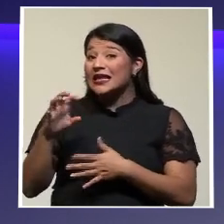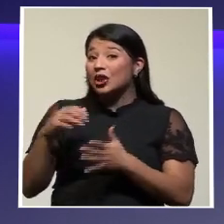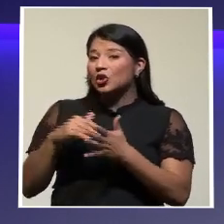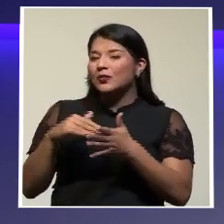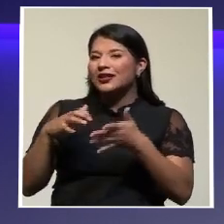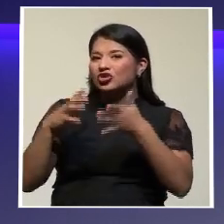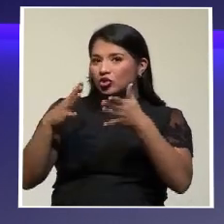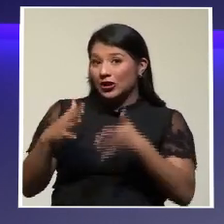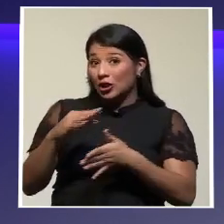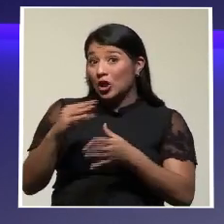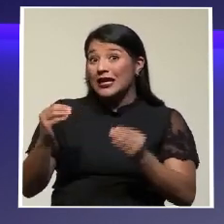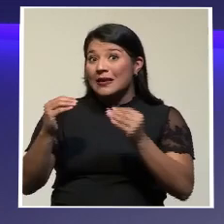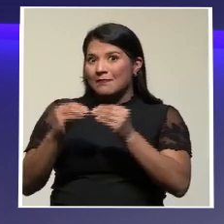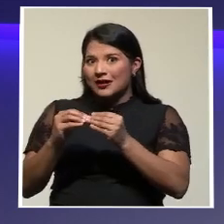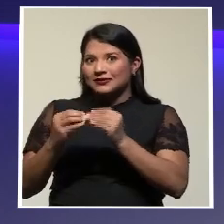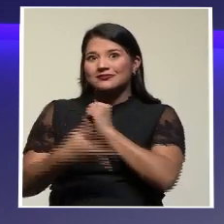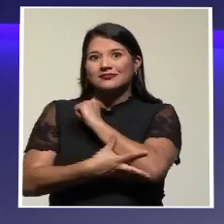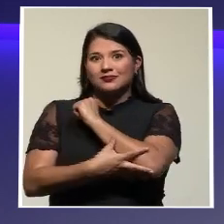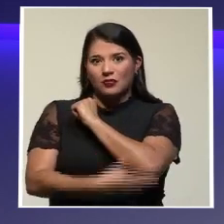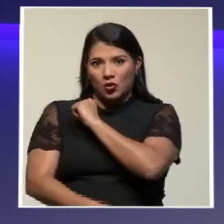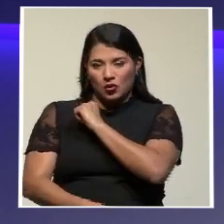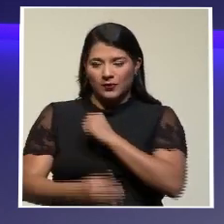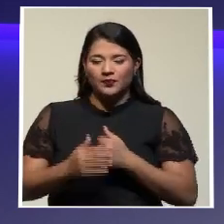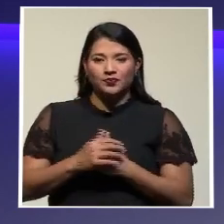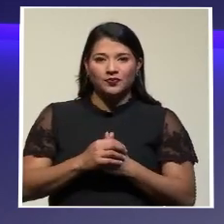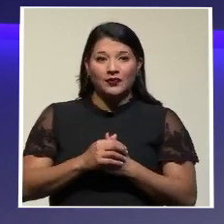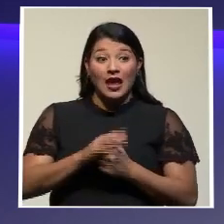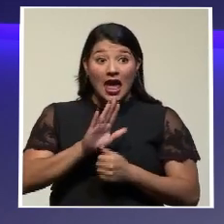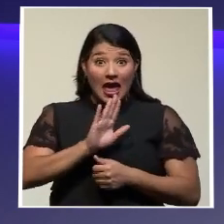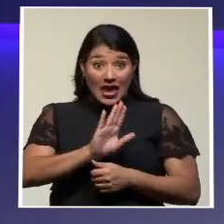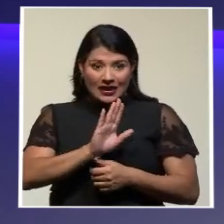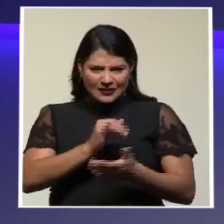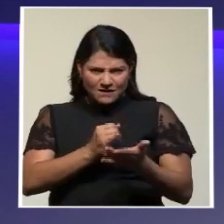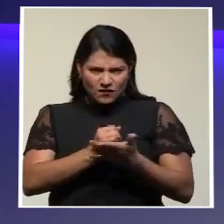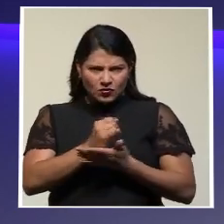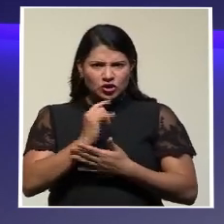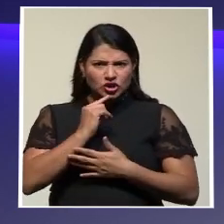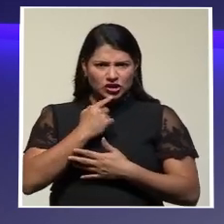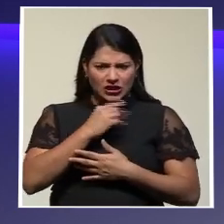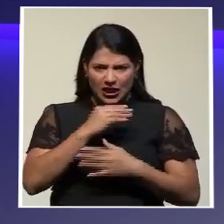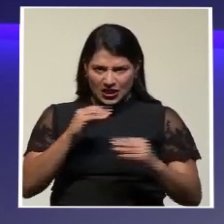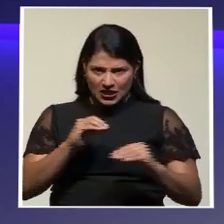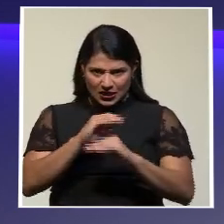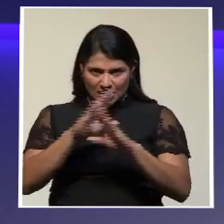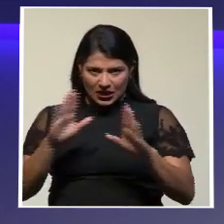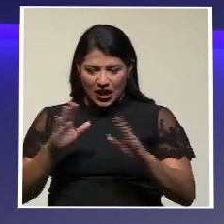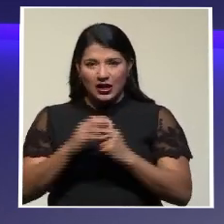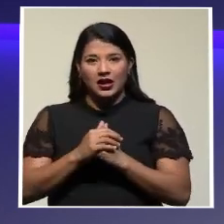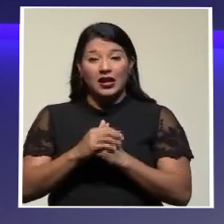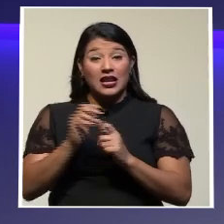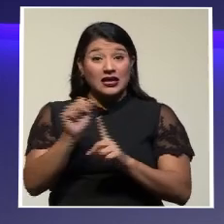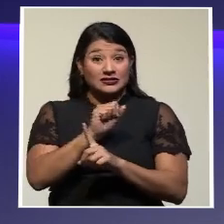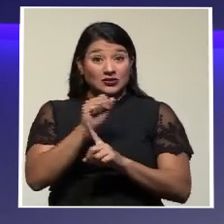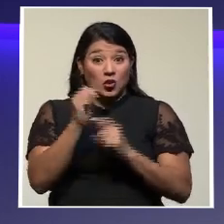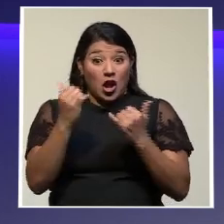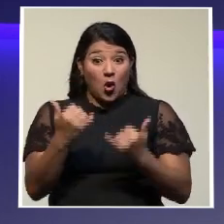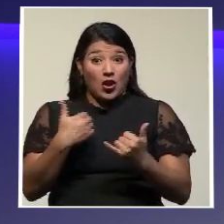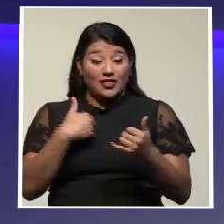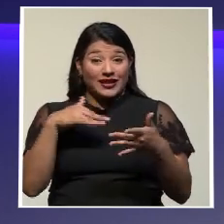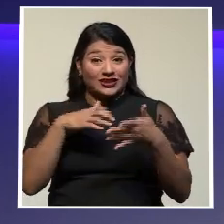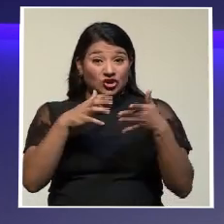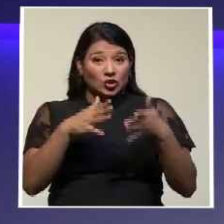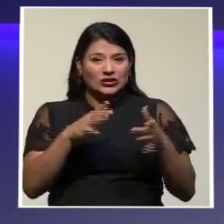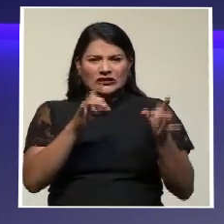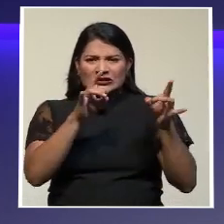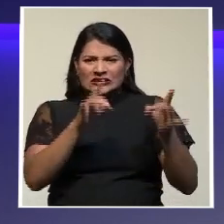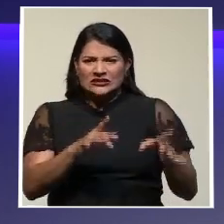estudiantes en pobreza. El informe es serio y es claro. La situación de los estudiantes es pésima